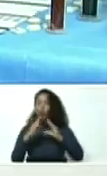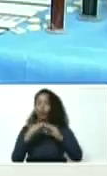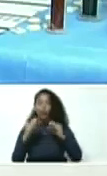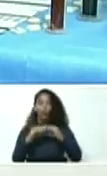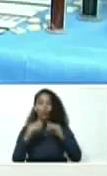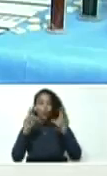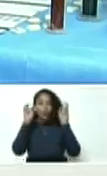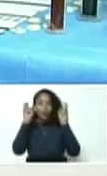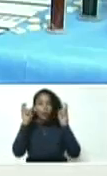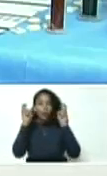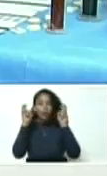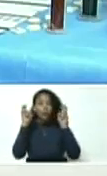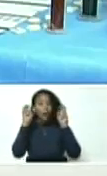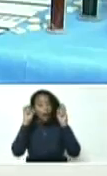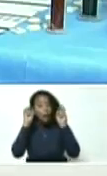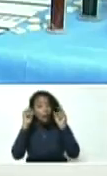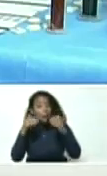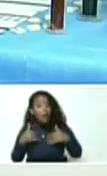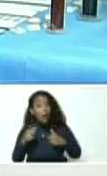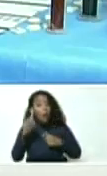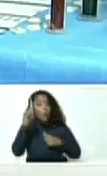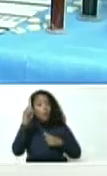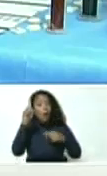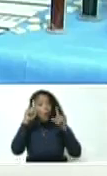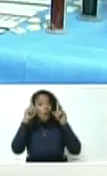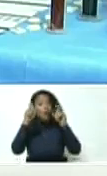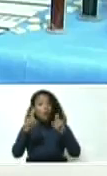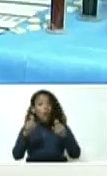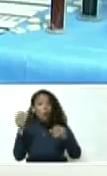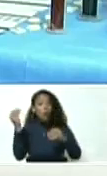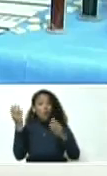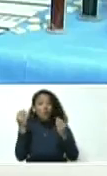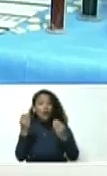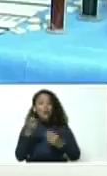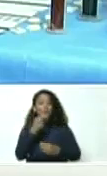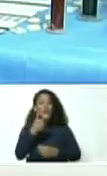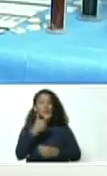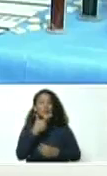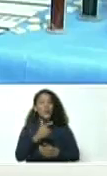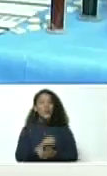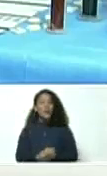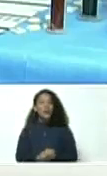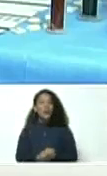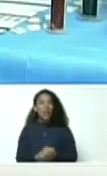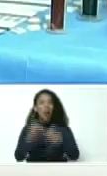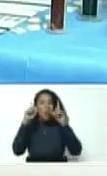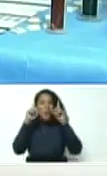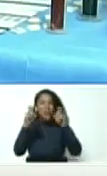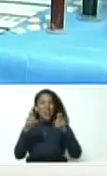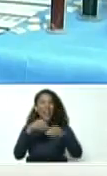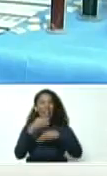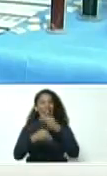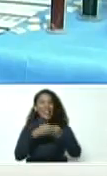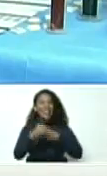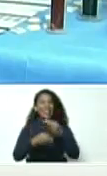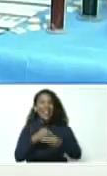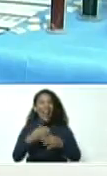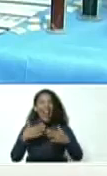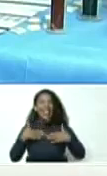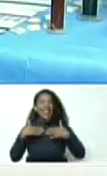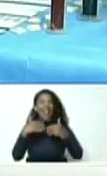En todo, en el caso de la salud, es una de las profesiones más hermosas. Las profesiones dedicadas a la